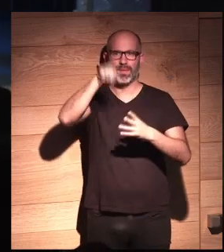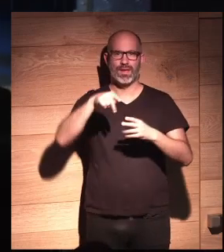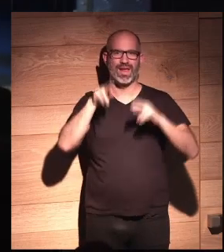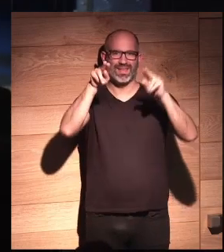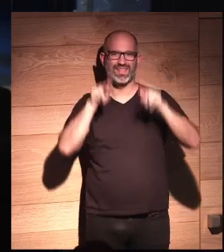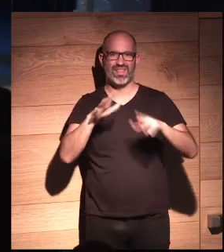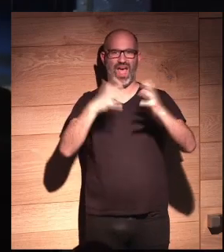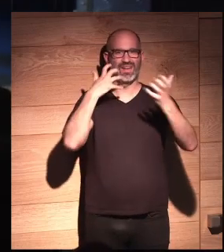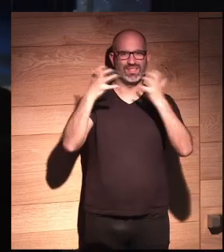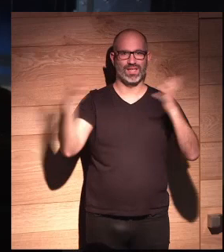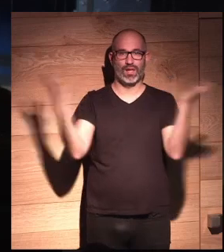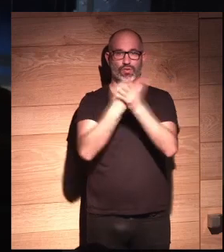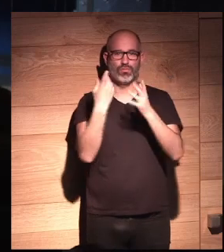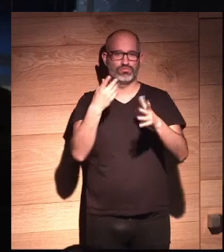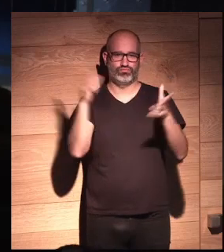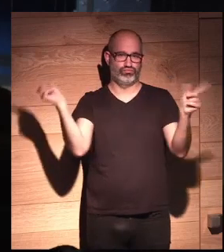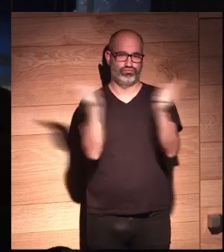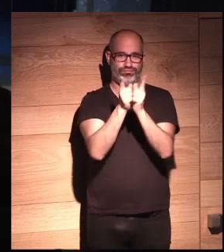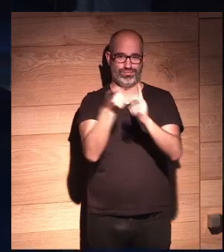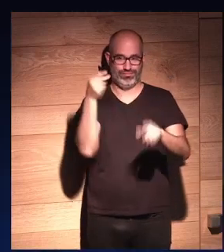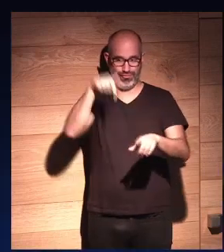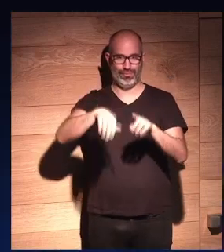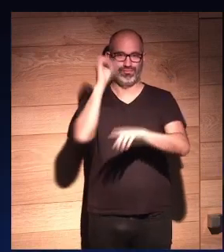residencias artísticas y todo ello en un momento.